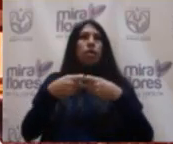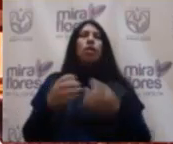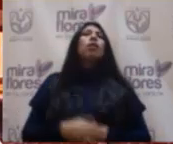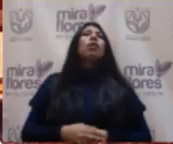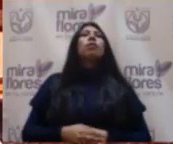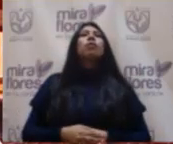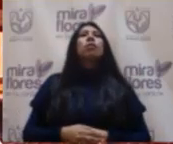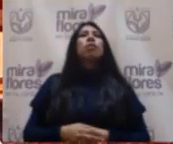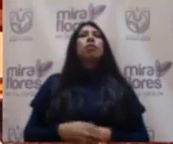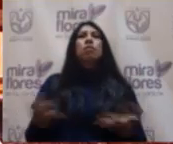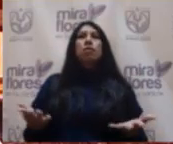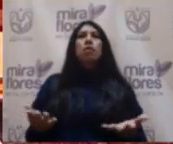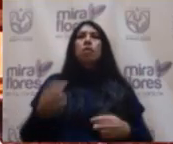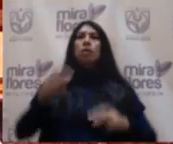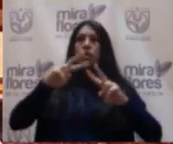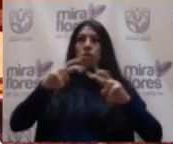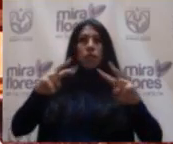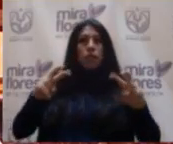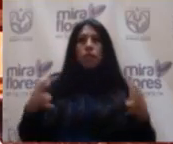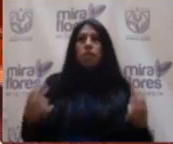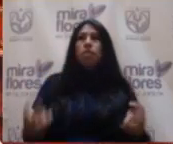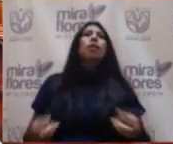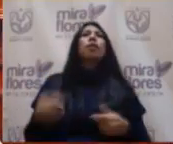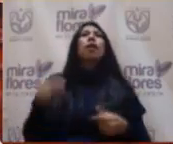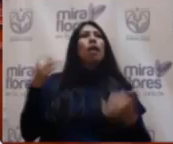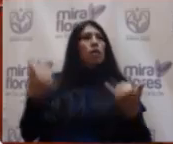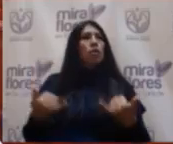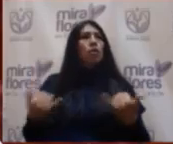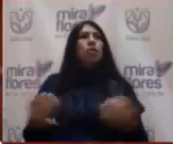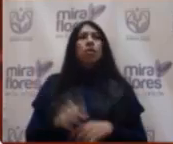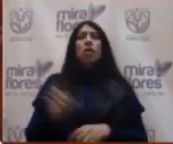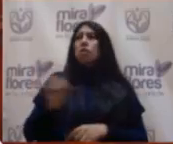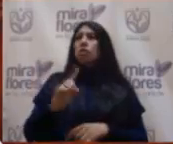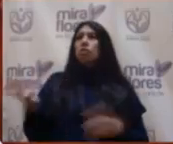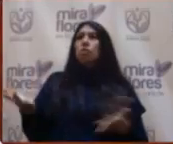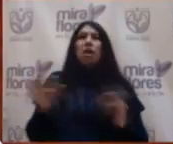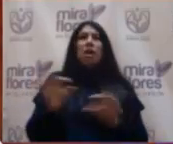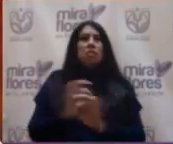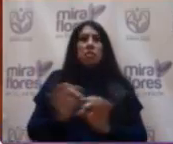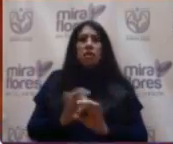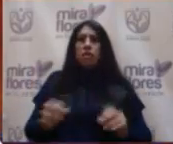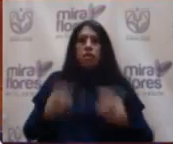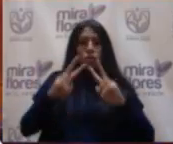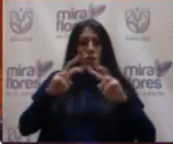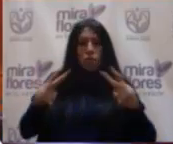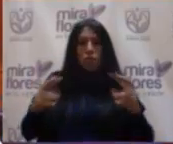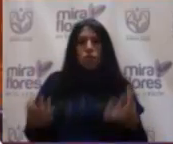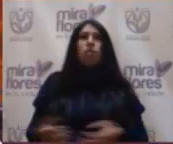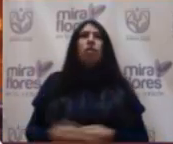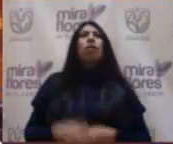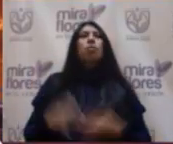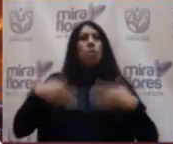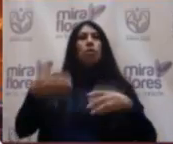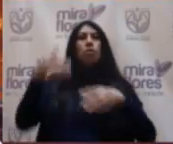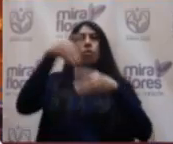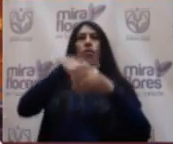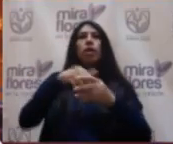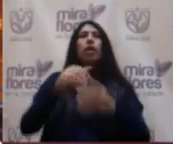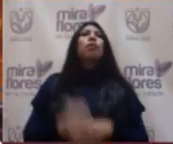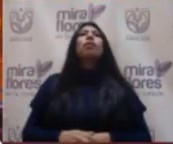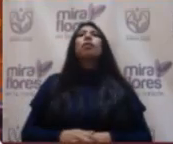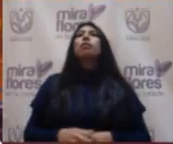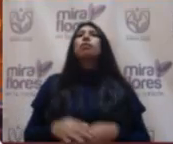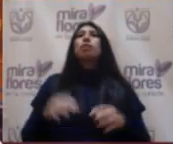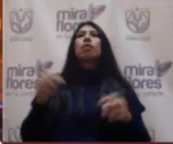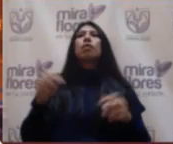si no se realizar en estos momentos. Si no hay observaciones, procederemos a votar. Aquellos miembros del consejo que estén a favor de aprobar el